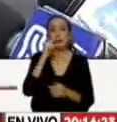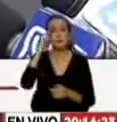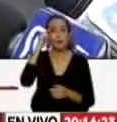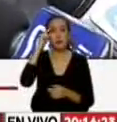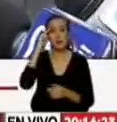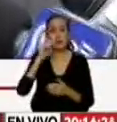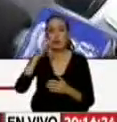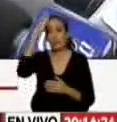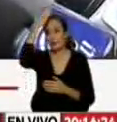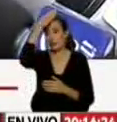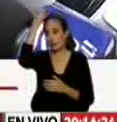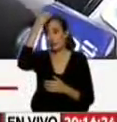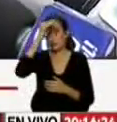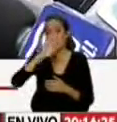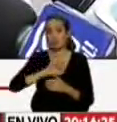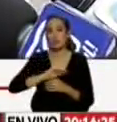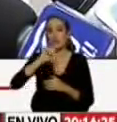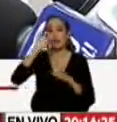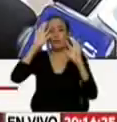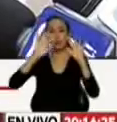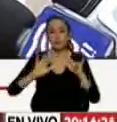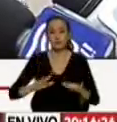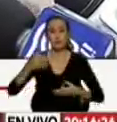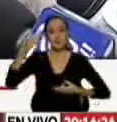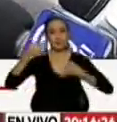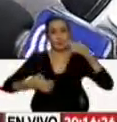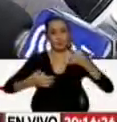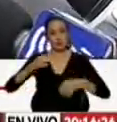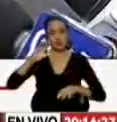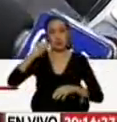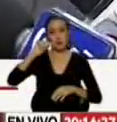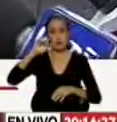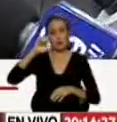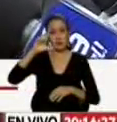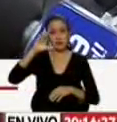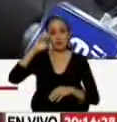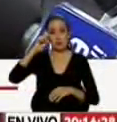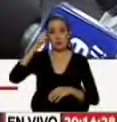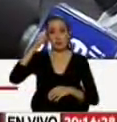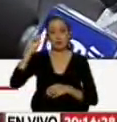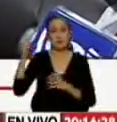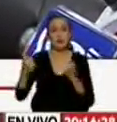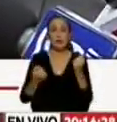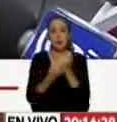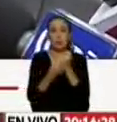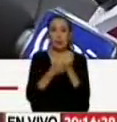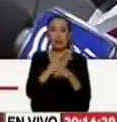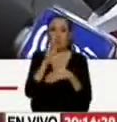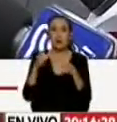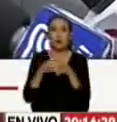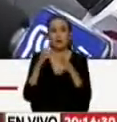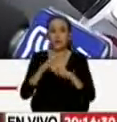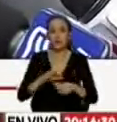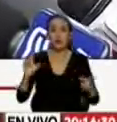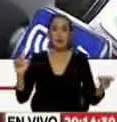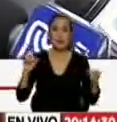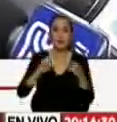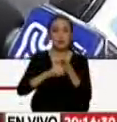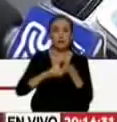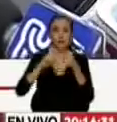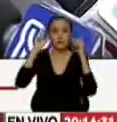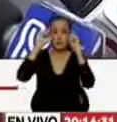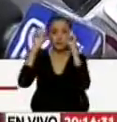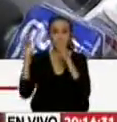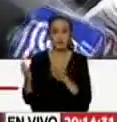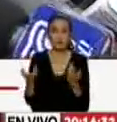no actuaron solos para borrar todo vestigio de independencia de los poderes del Estado. Y lo que vemos es que el ex fiscal Paca Mancheno